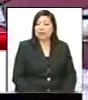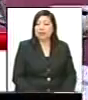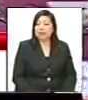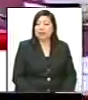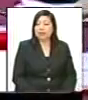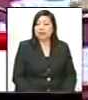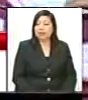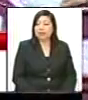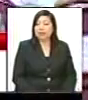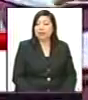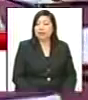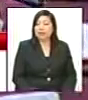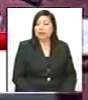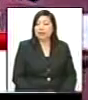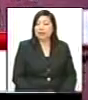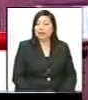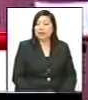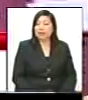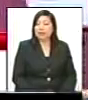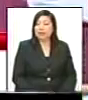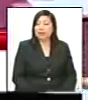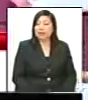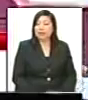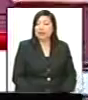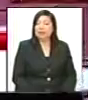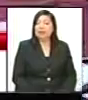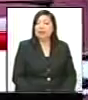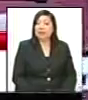alguien en estos momentos? Ya, ahora sí. Sí.